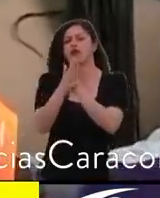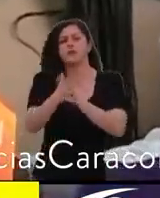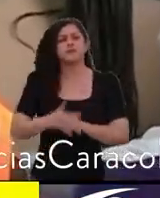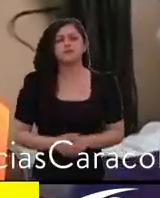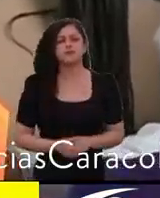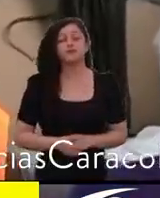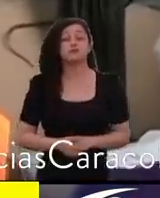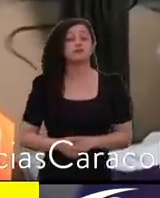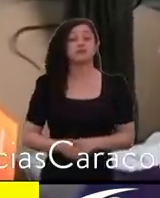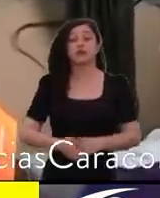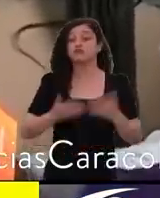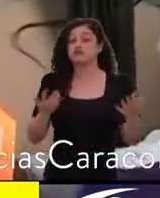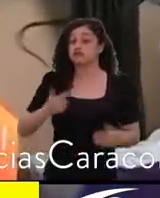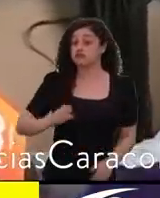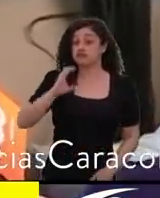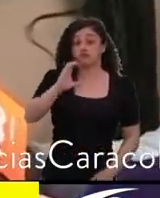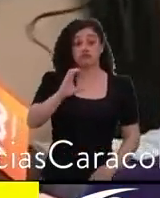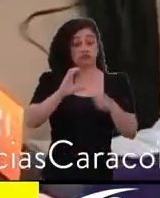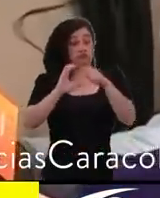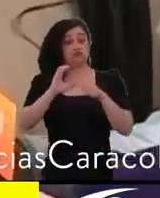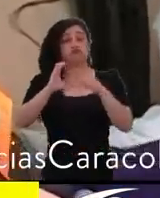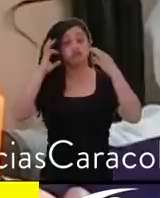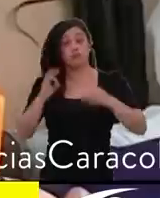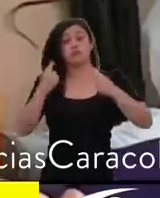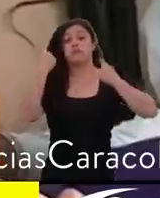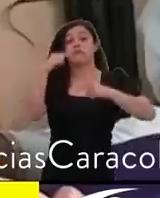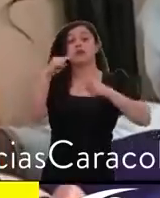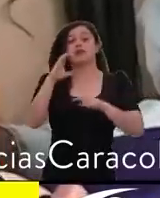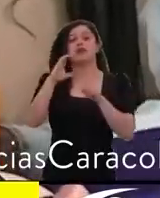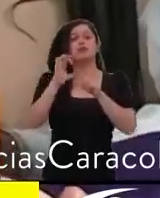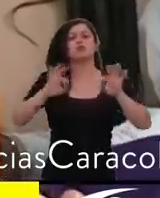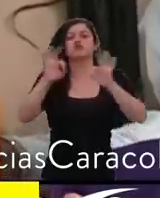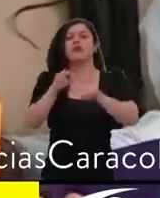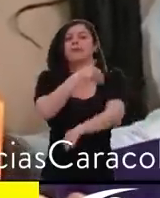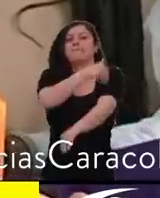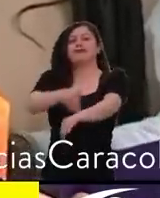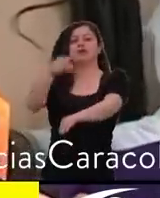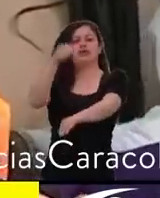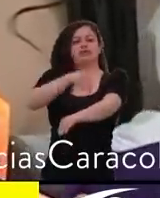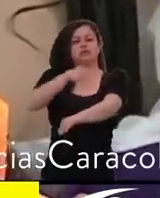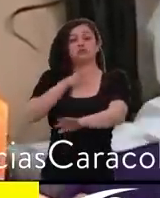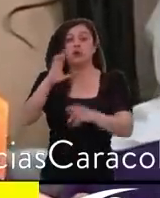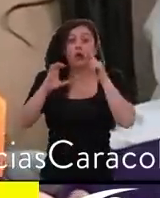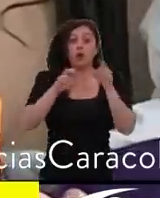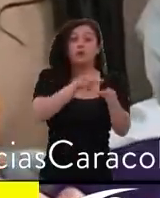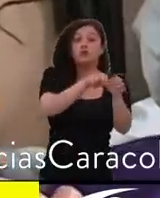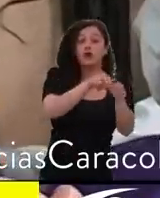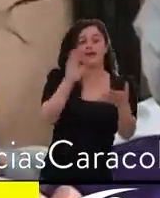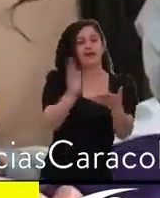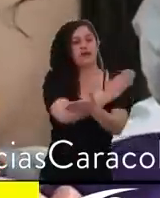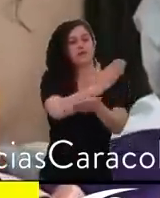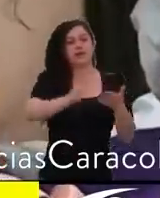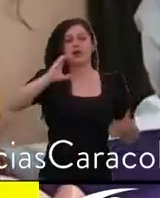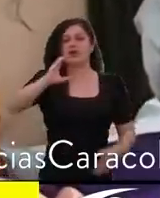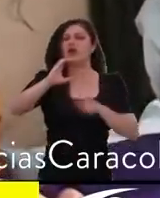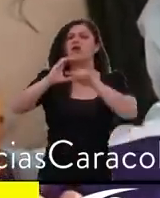equivale a salario llegará a ese millón de pesos. Eso equivale a un aumento del